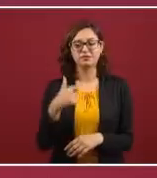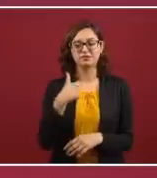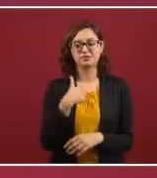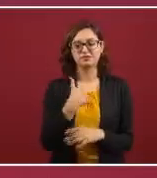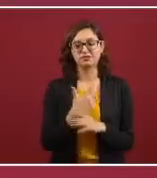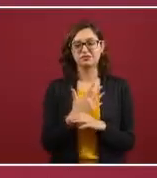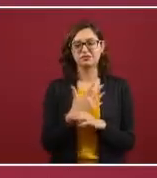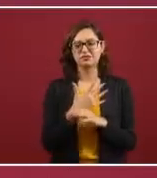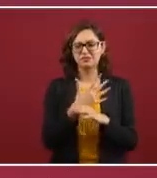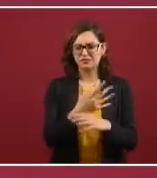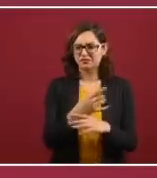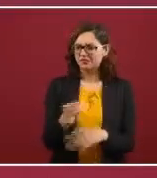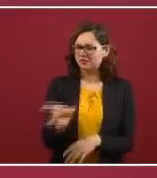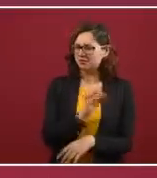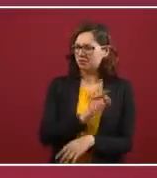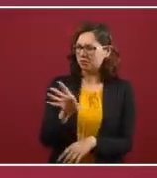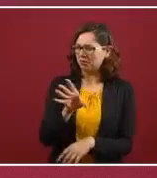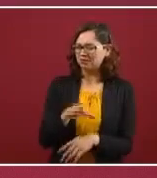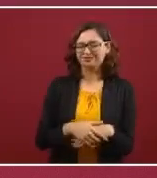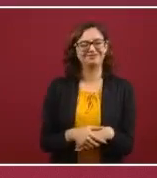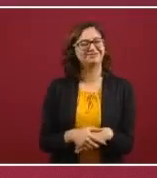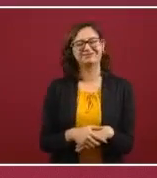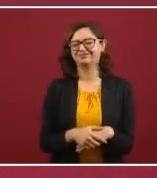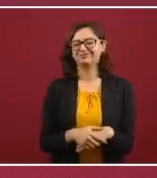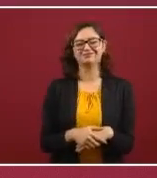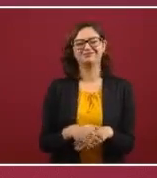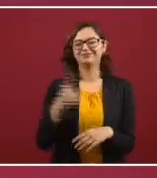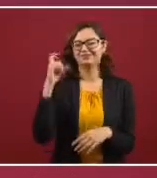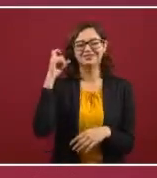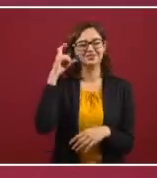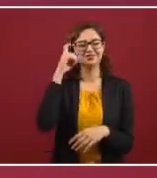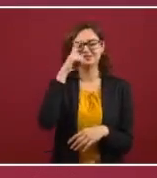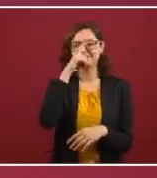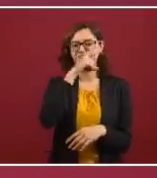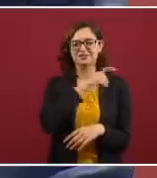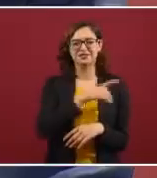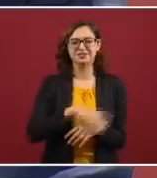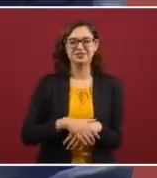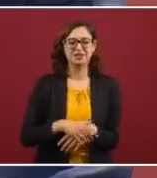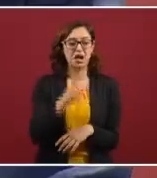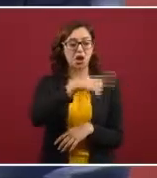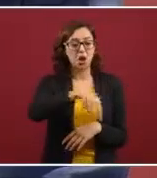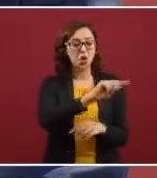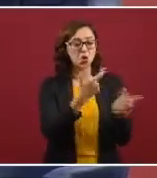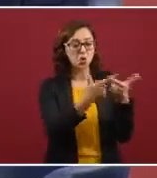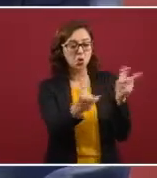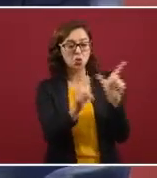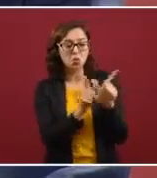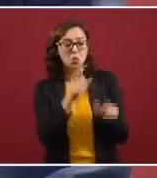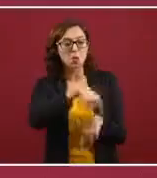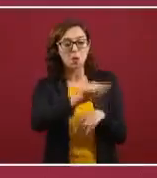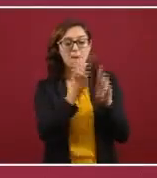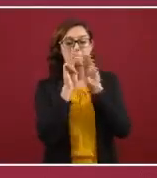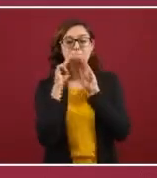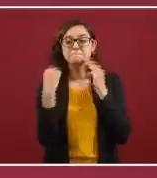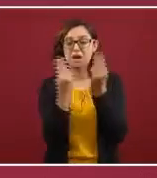vencen al Estado, está muy difícil. No hay ningún grupo, ninguna fuerza